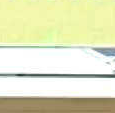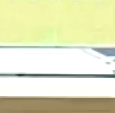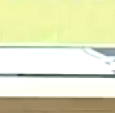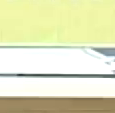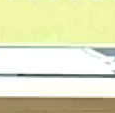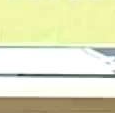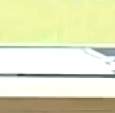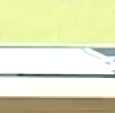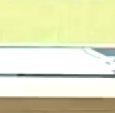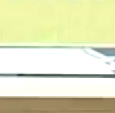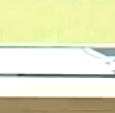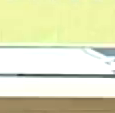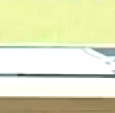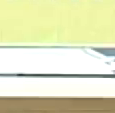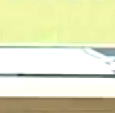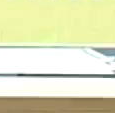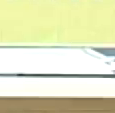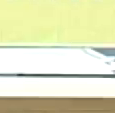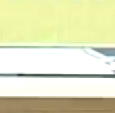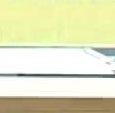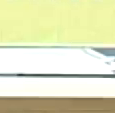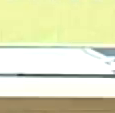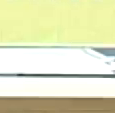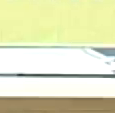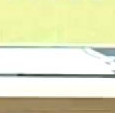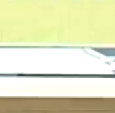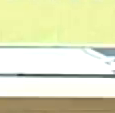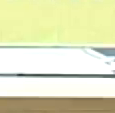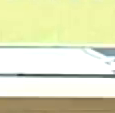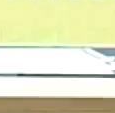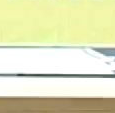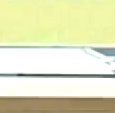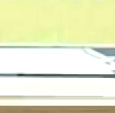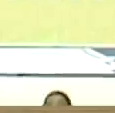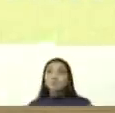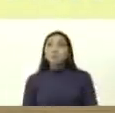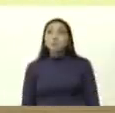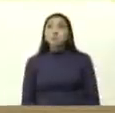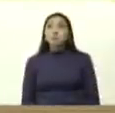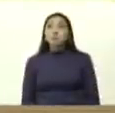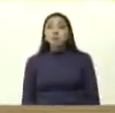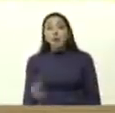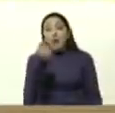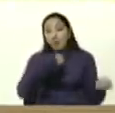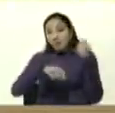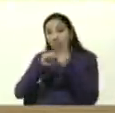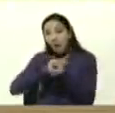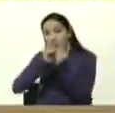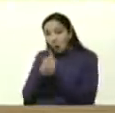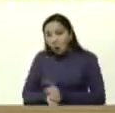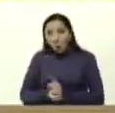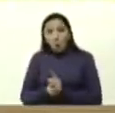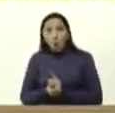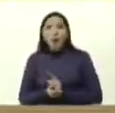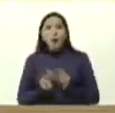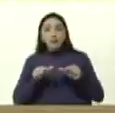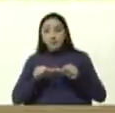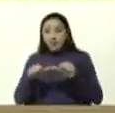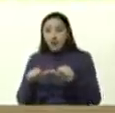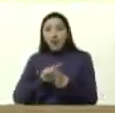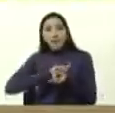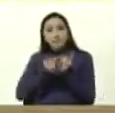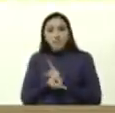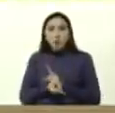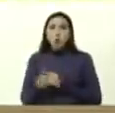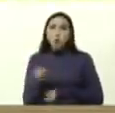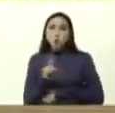Otro aspecto a resaltar, que conoce muy bien la banca, es que el mercado cambiario se mantiene inalterado.